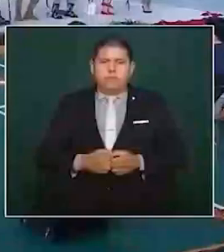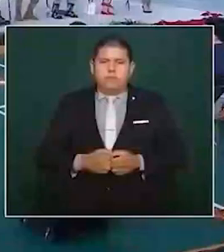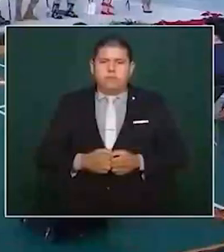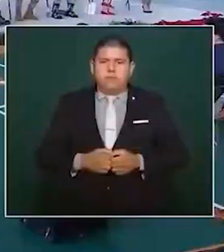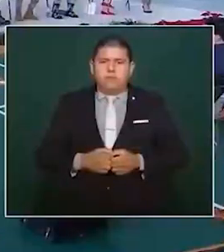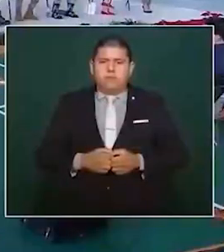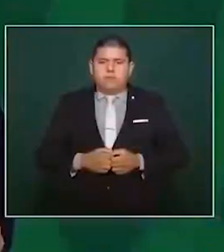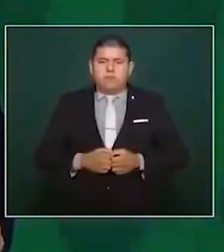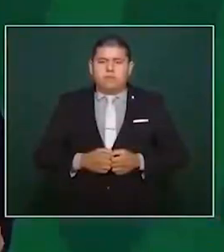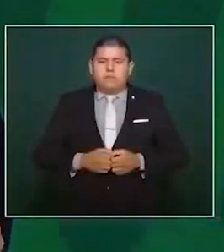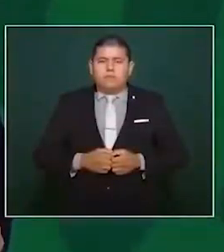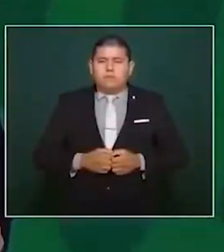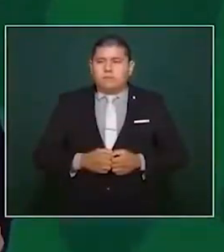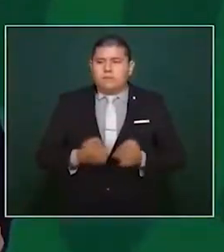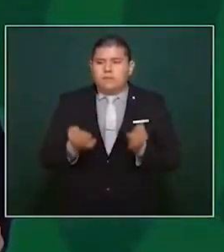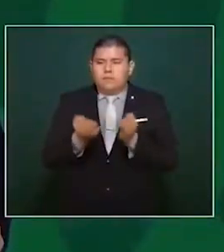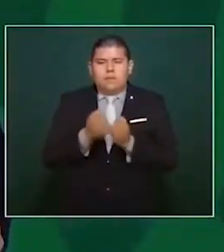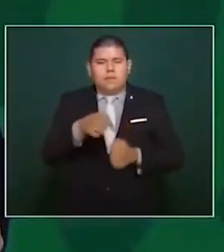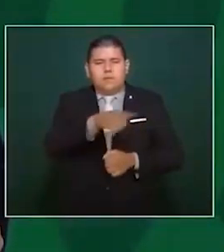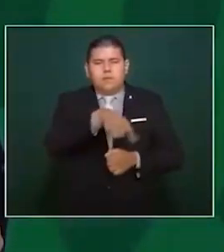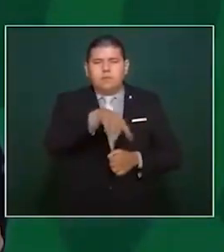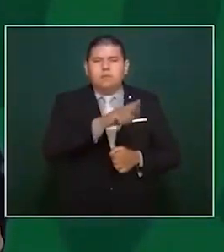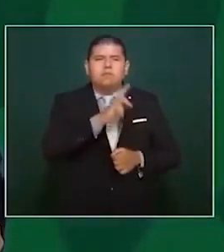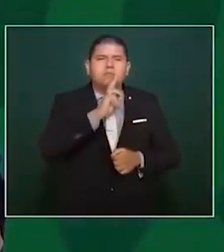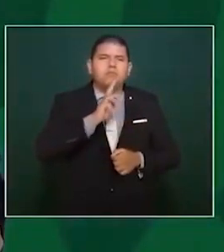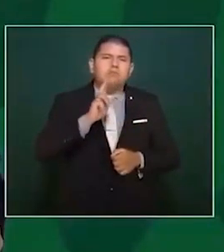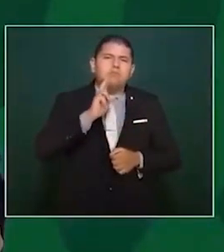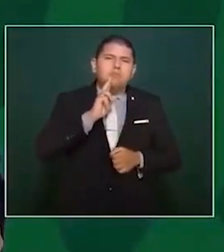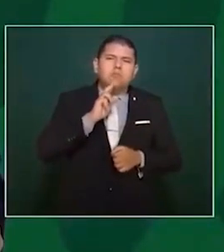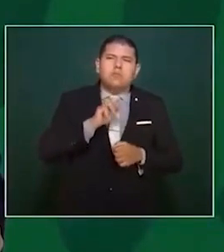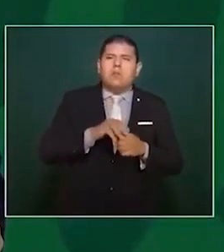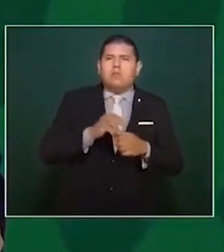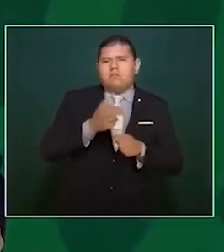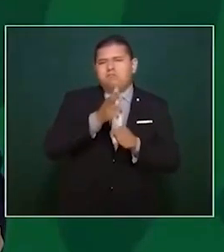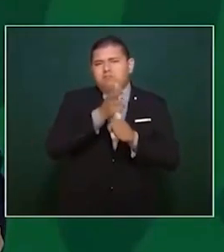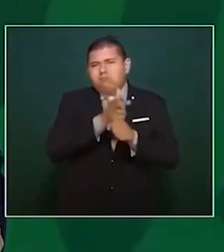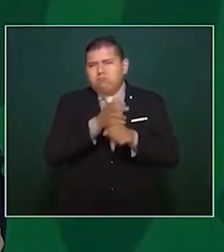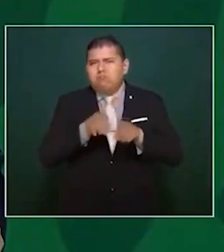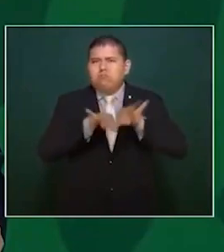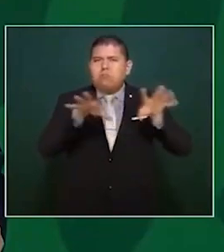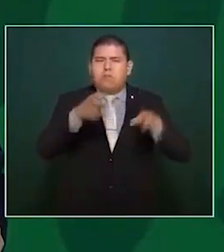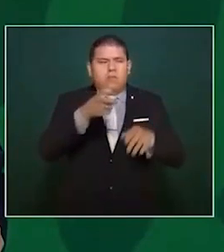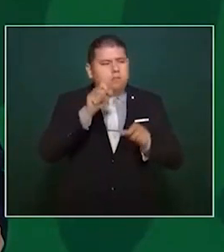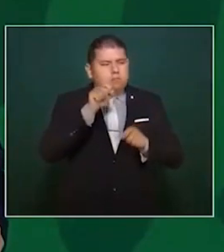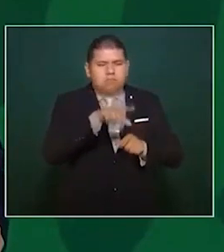inmediato. Los periodistas, lo mismo,